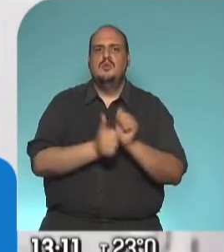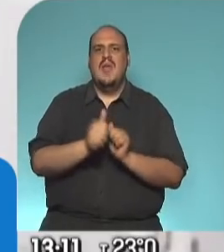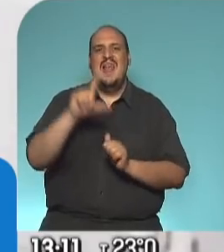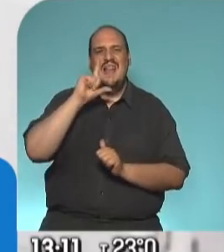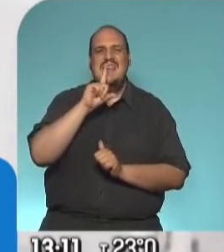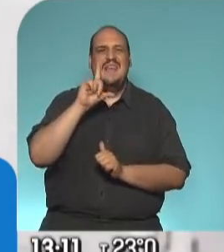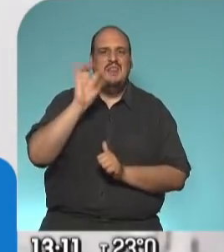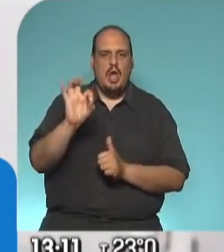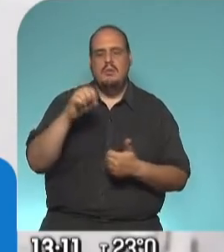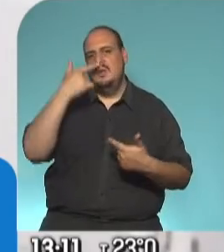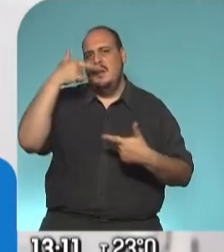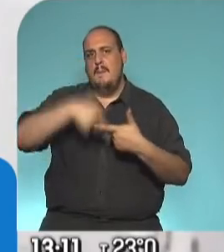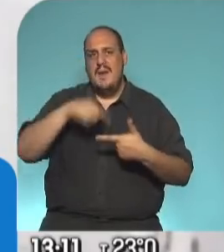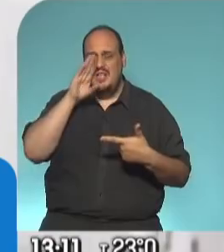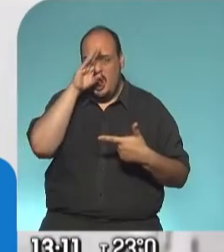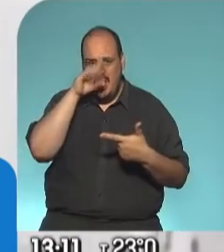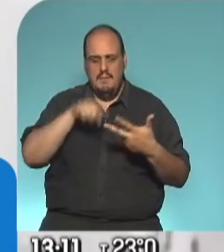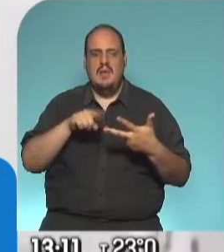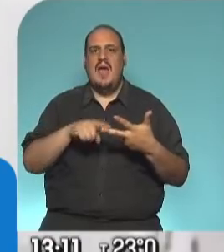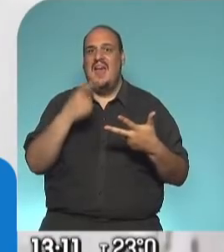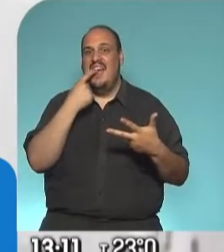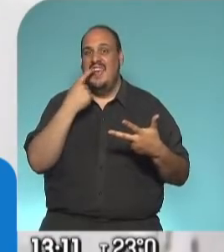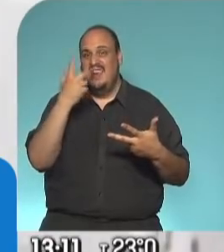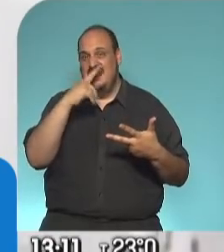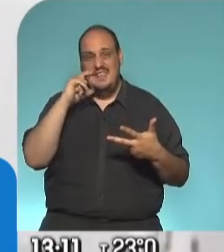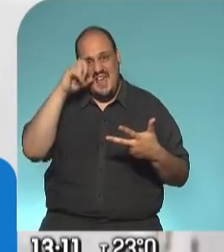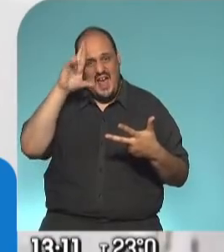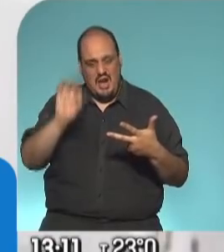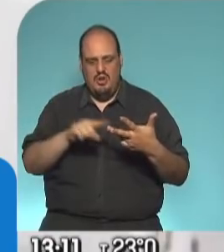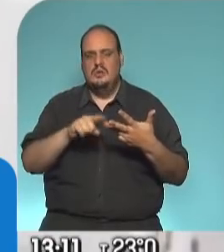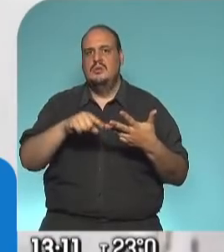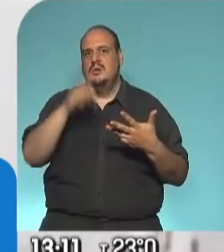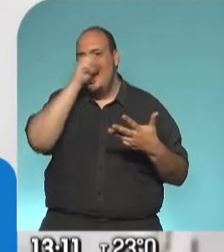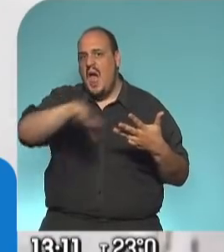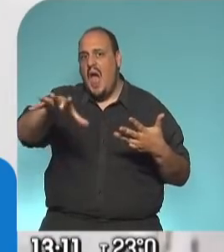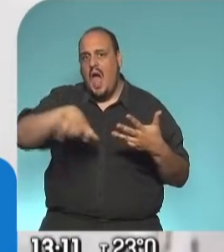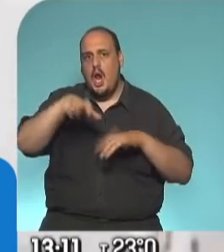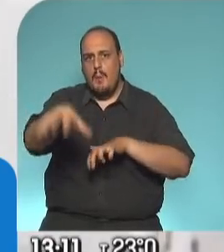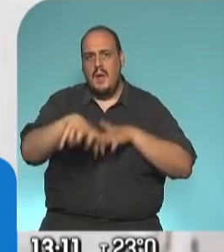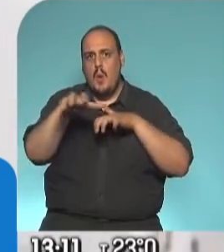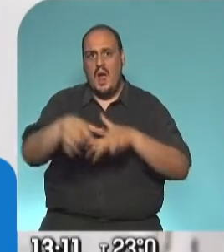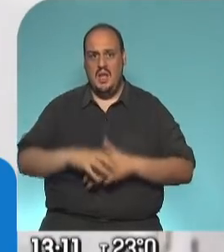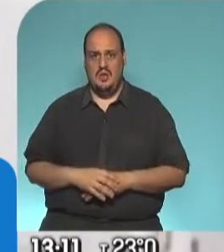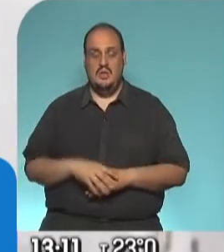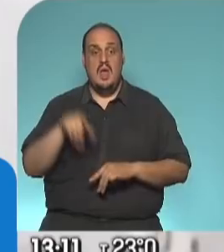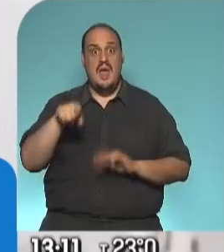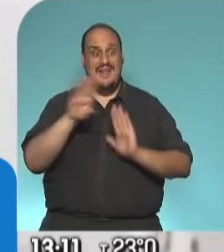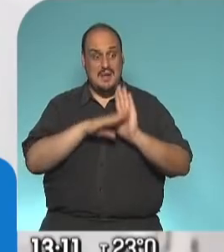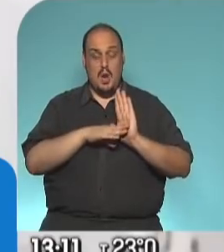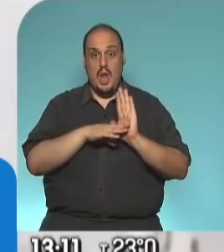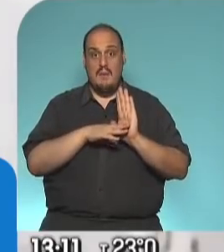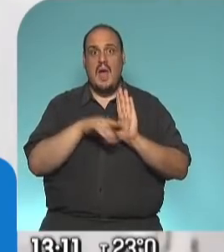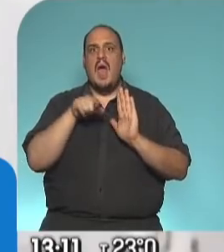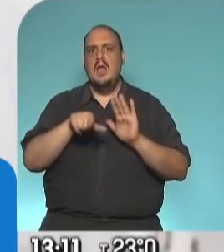de petroquímica, de hierro, tema agropecuario. Entonces, tenemos un programa. Es el único